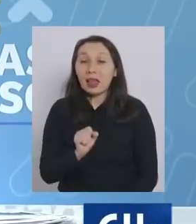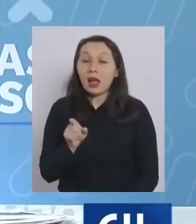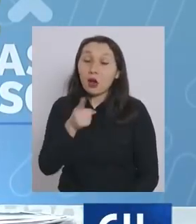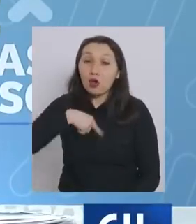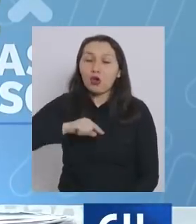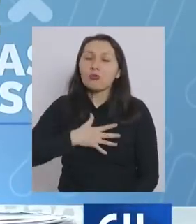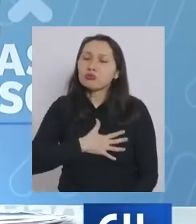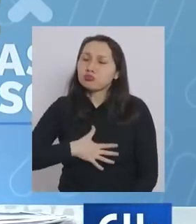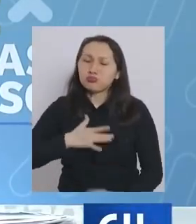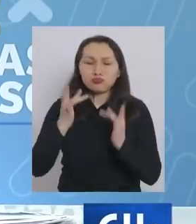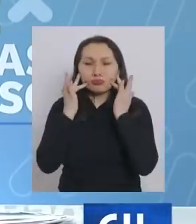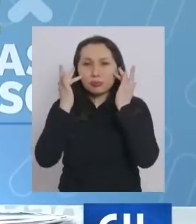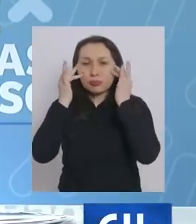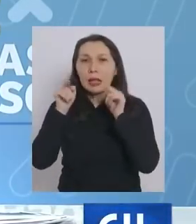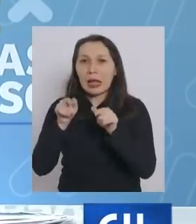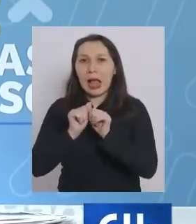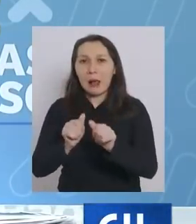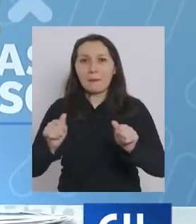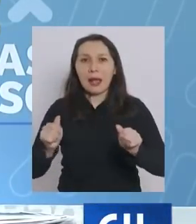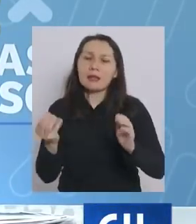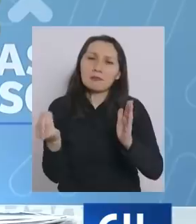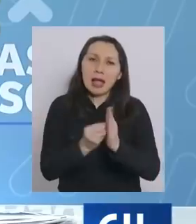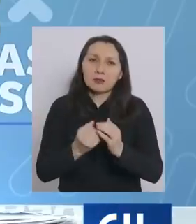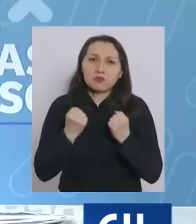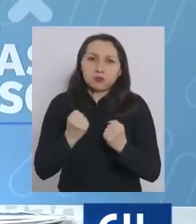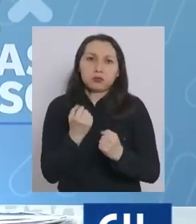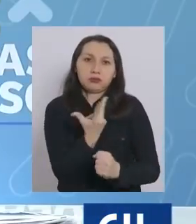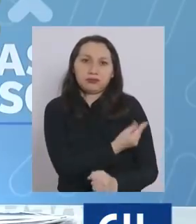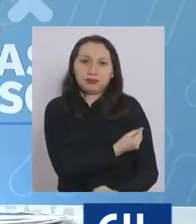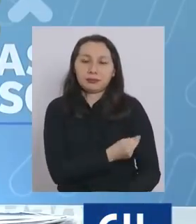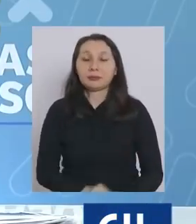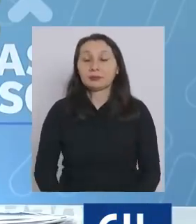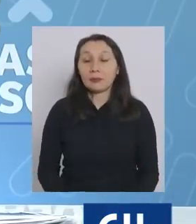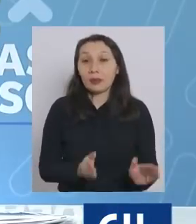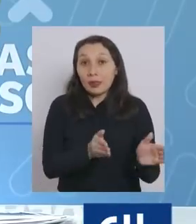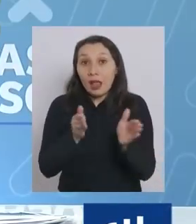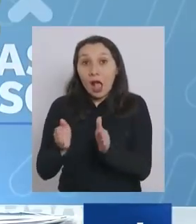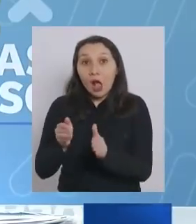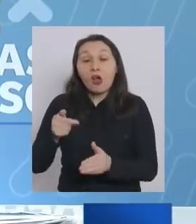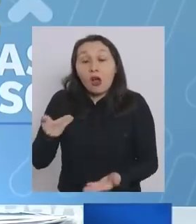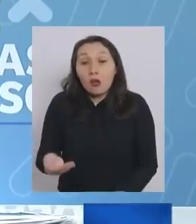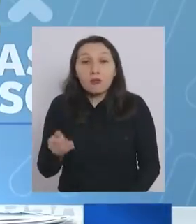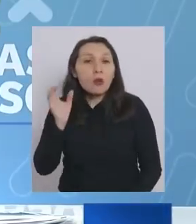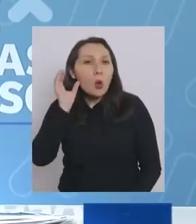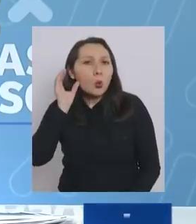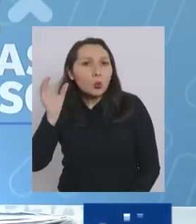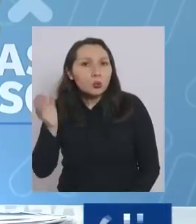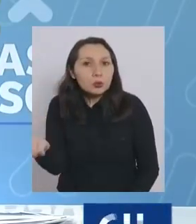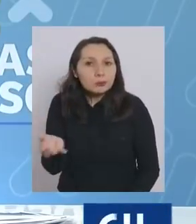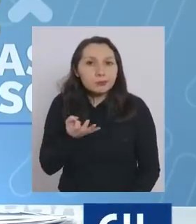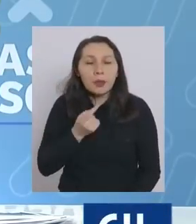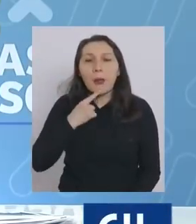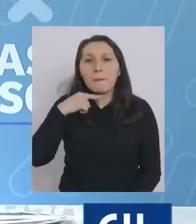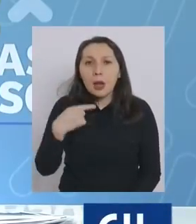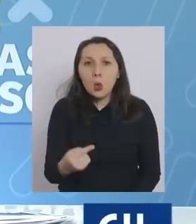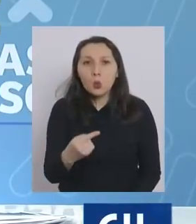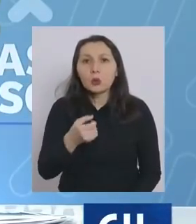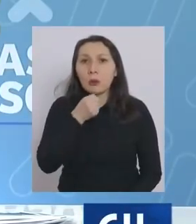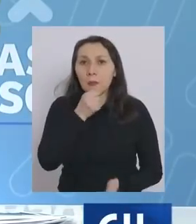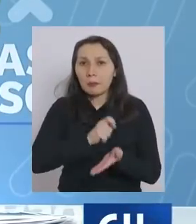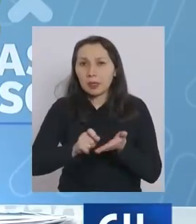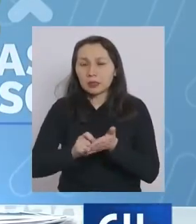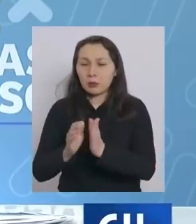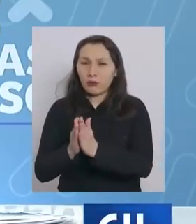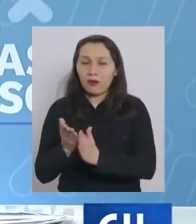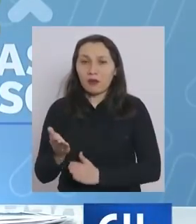contentos con esa campaña de refuerzo. A continuación vamos a escuchar las preguntas de la prensa